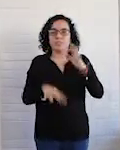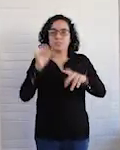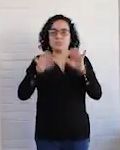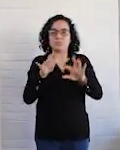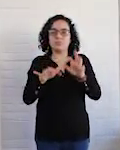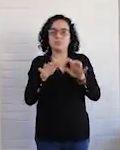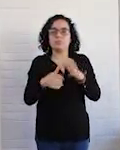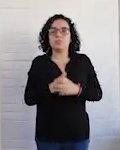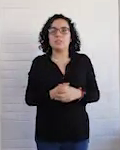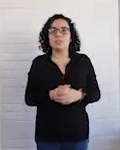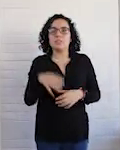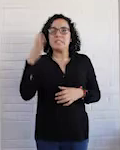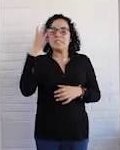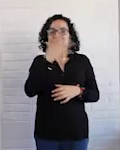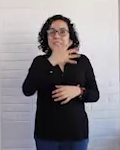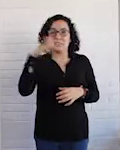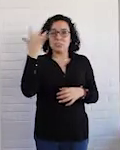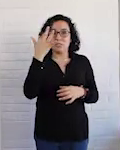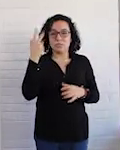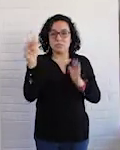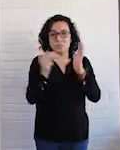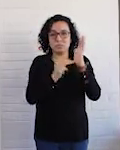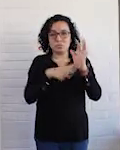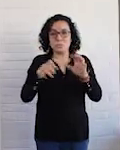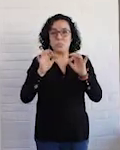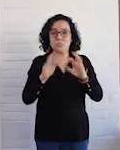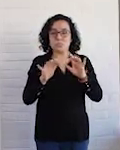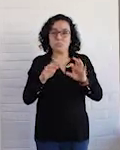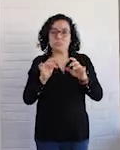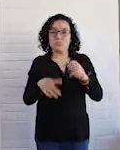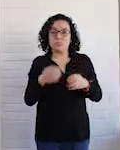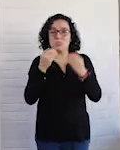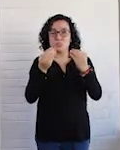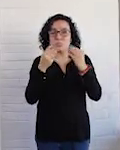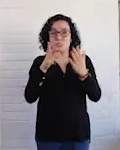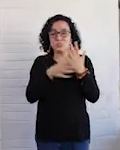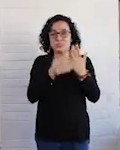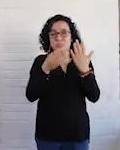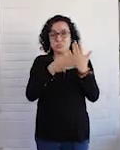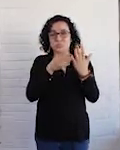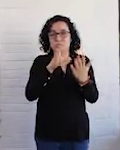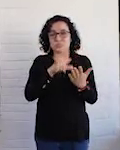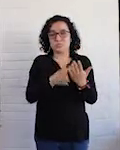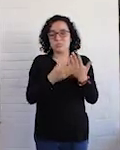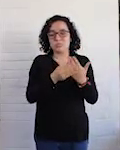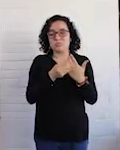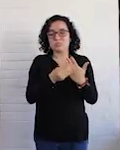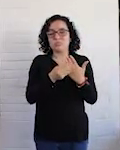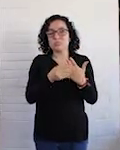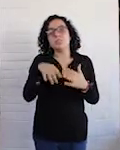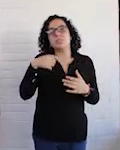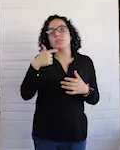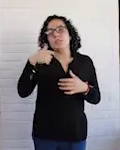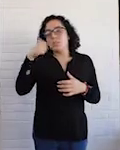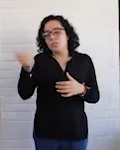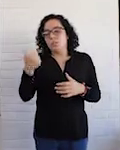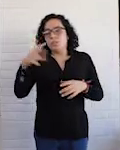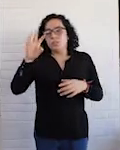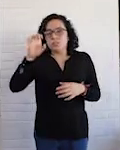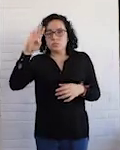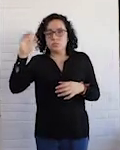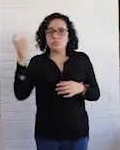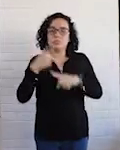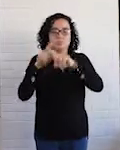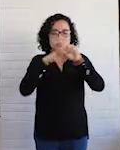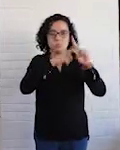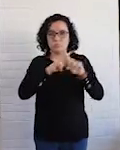550 mil millones de documentos en la Deep Web, a comparación de los 2 mil millones de documentos en la web tradicional. Y